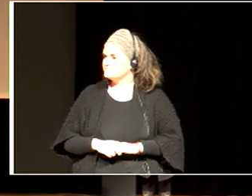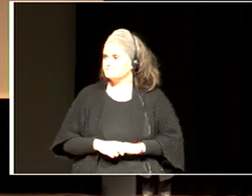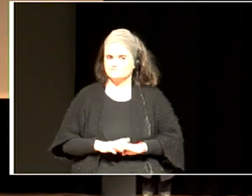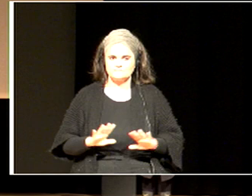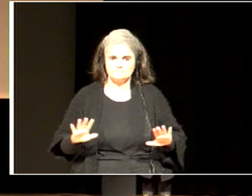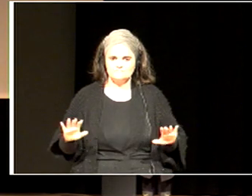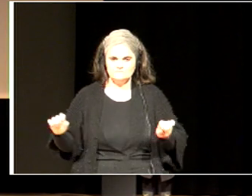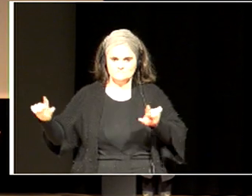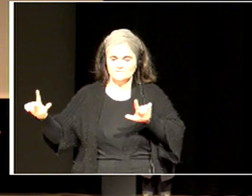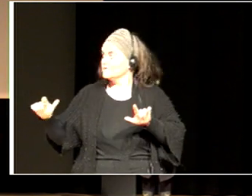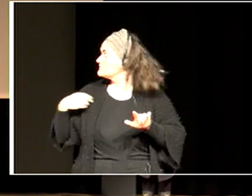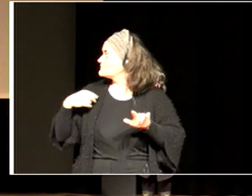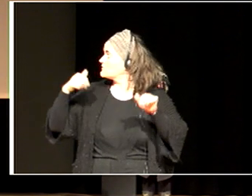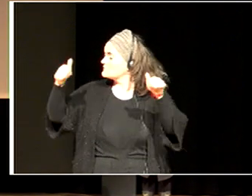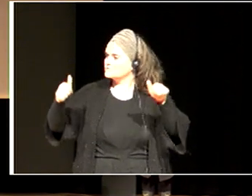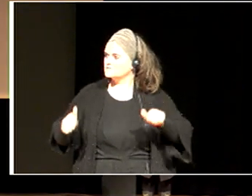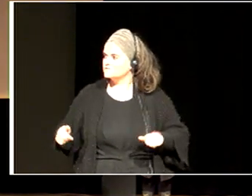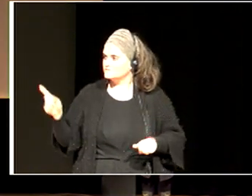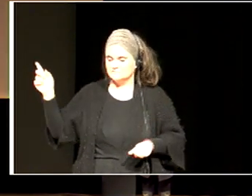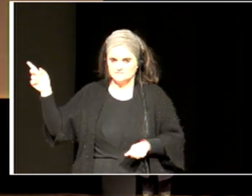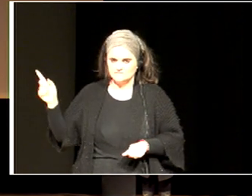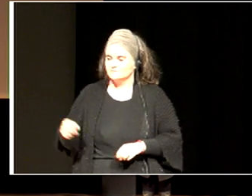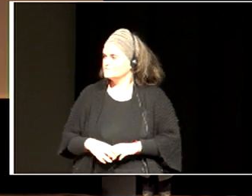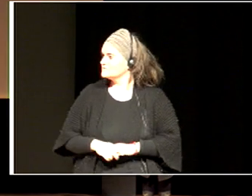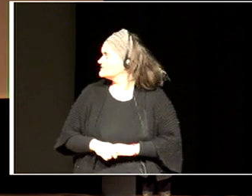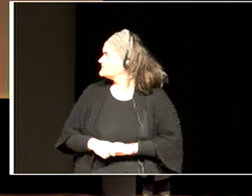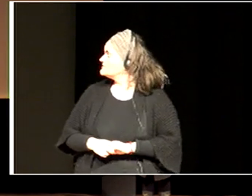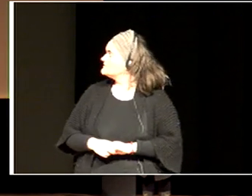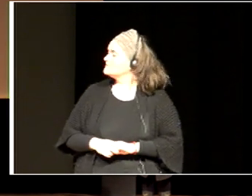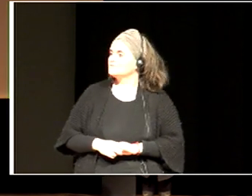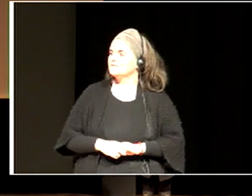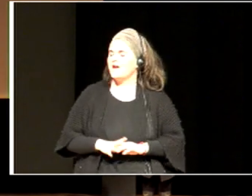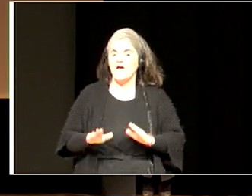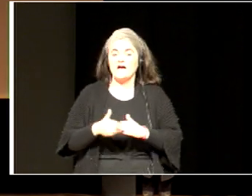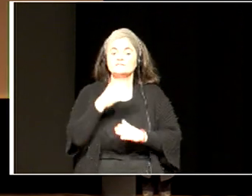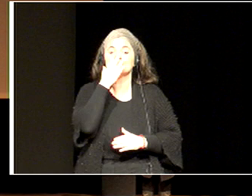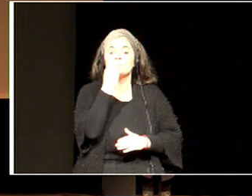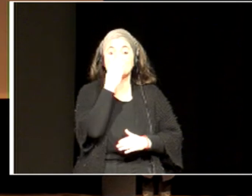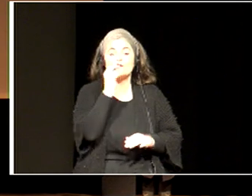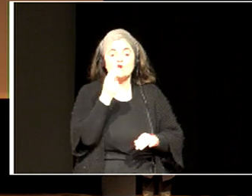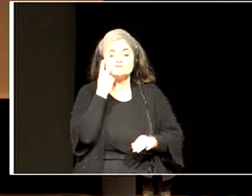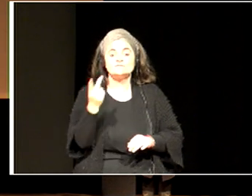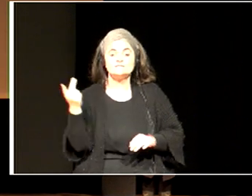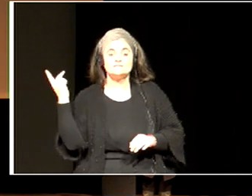en ese póster como podéis observar sale hasta el perro